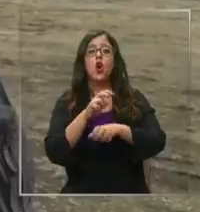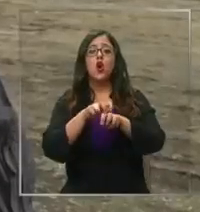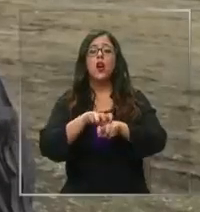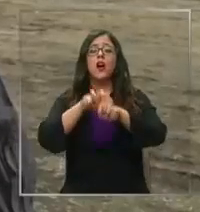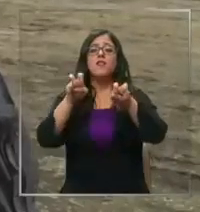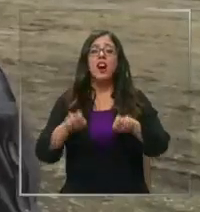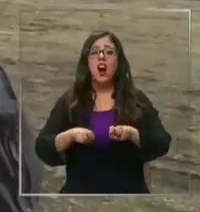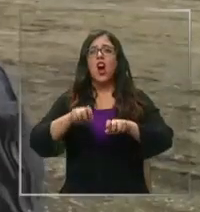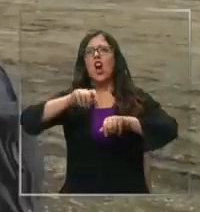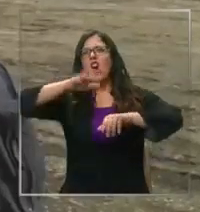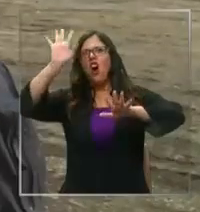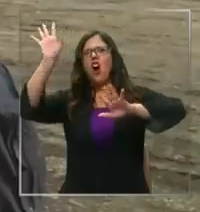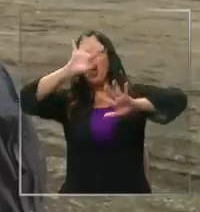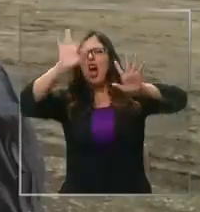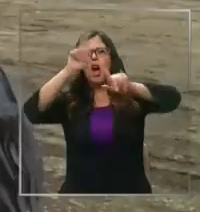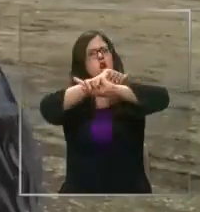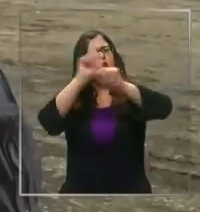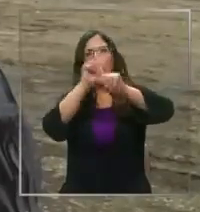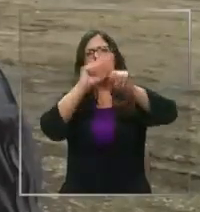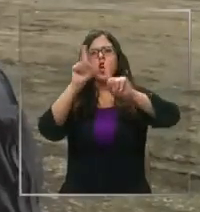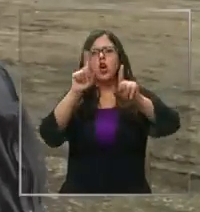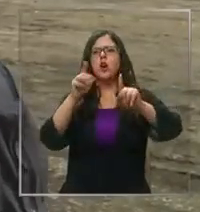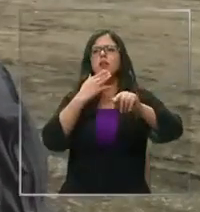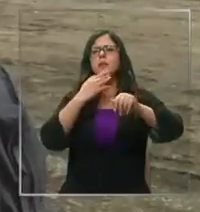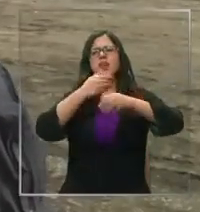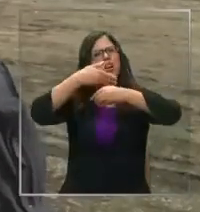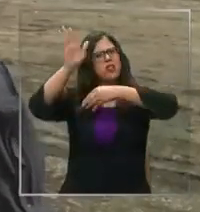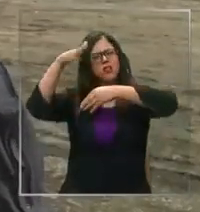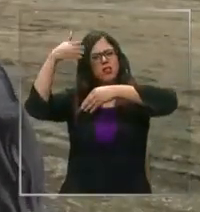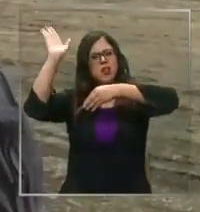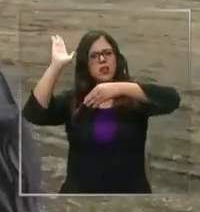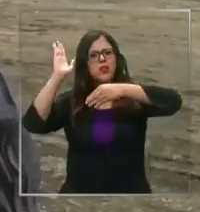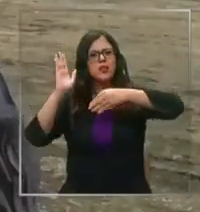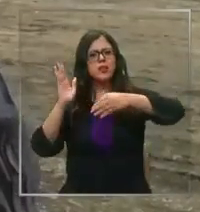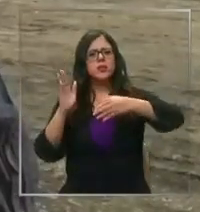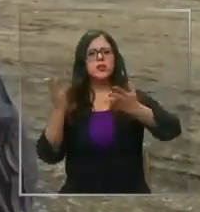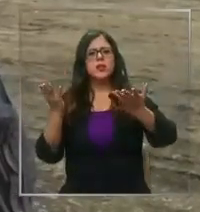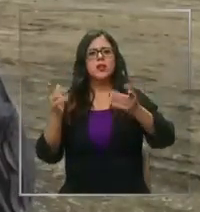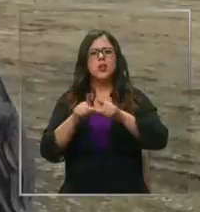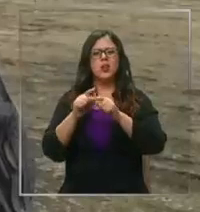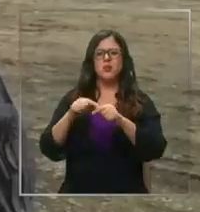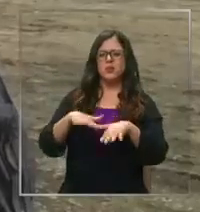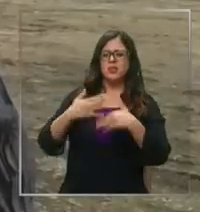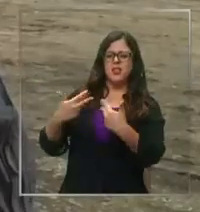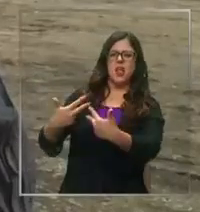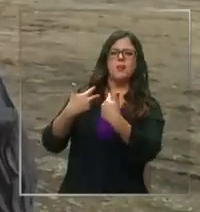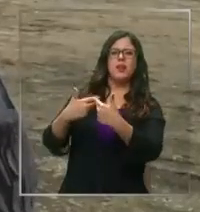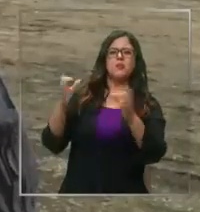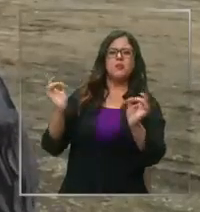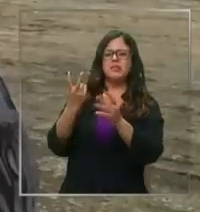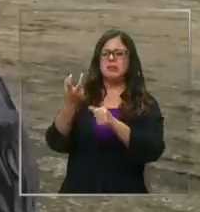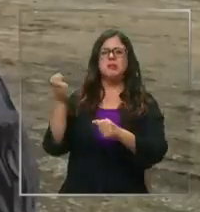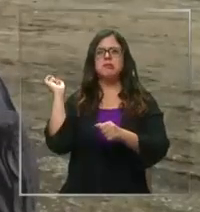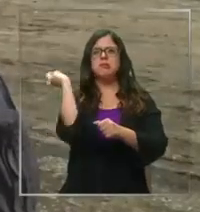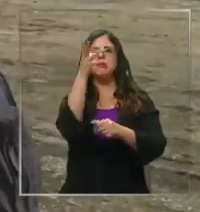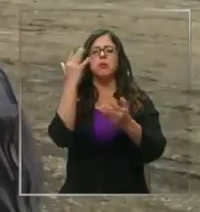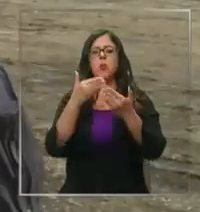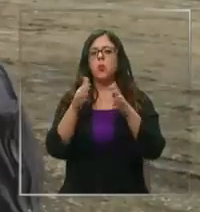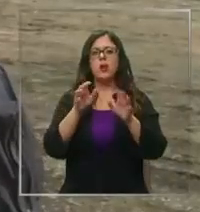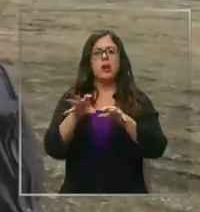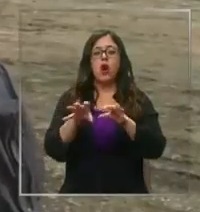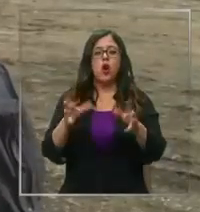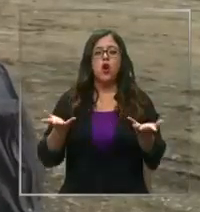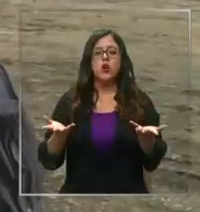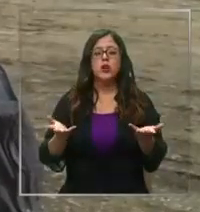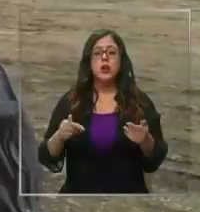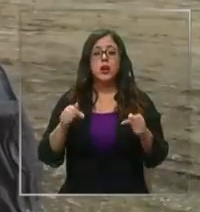podíamos coger agua y empezaron a hacer aspavientos como que, bueno, pues que te sientes amenazado, como que pueden lanzar una piedra o cualquier cosa.